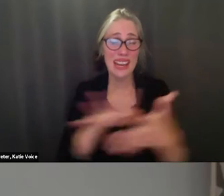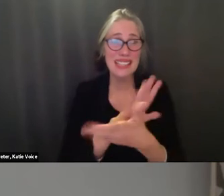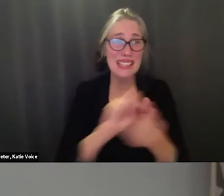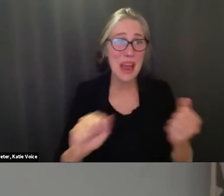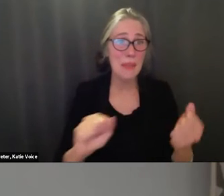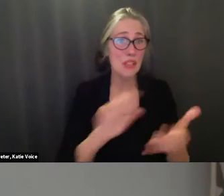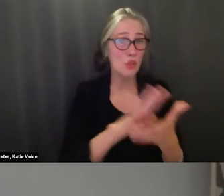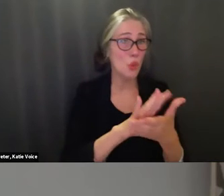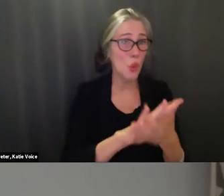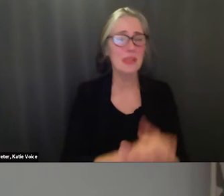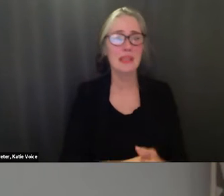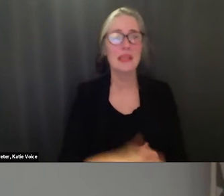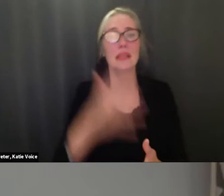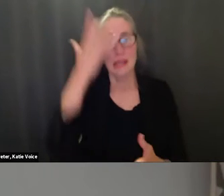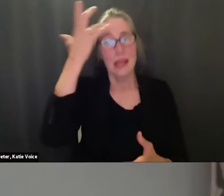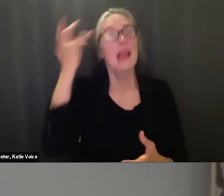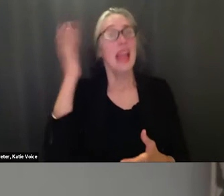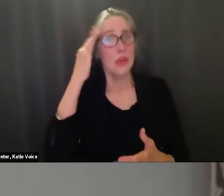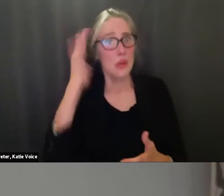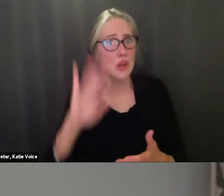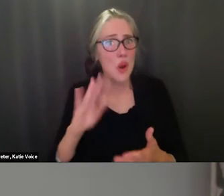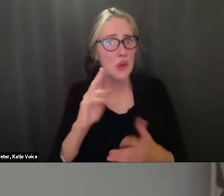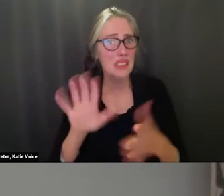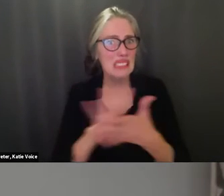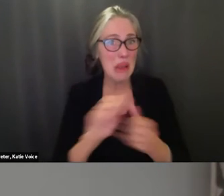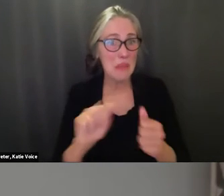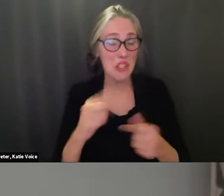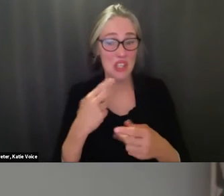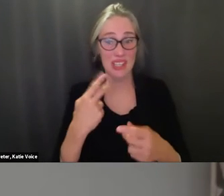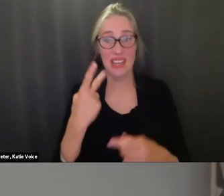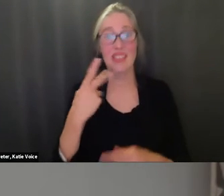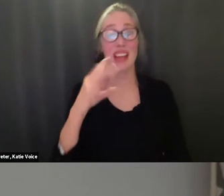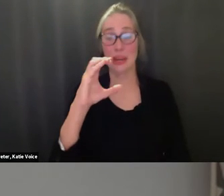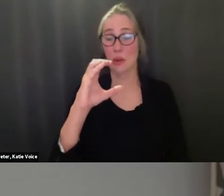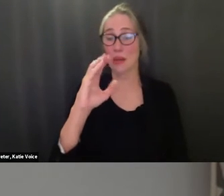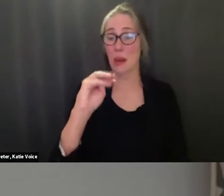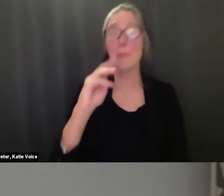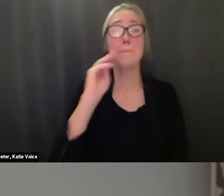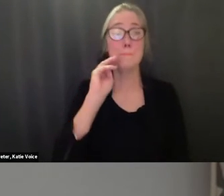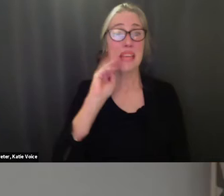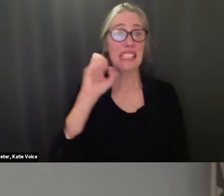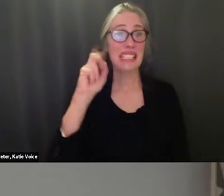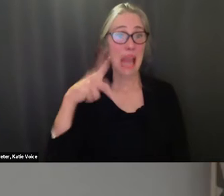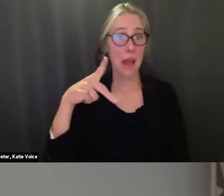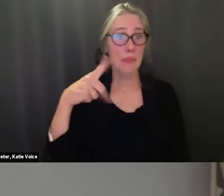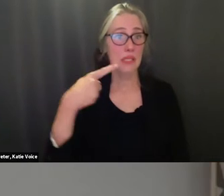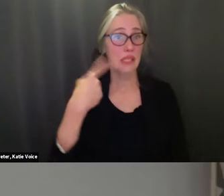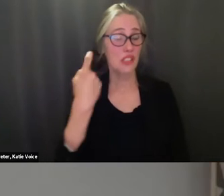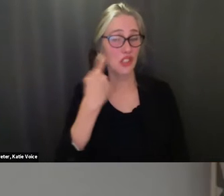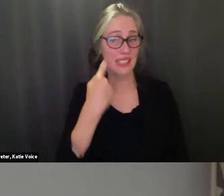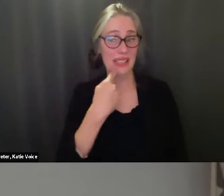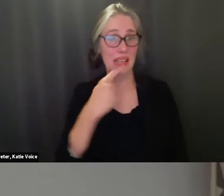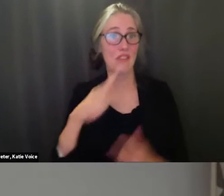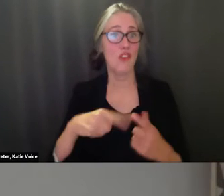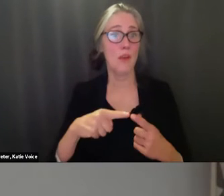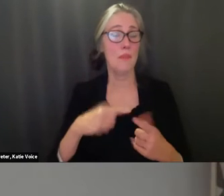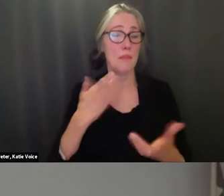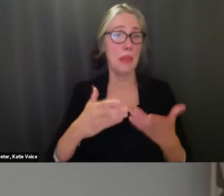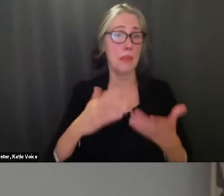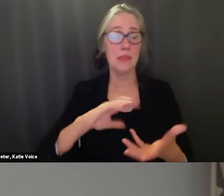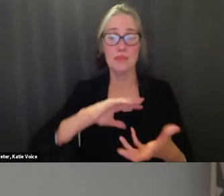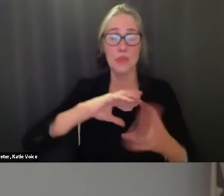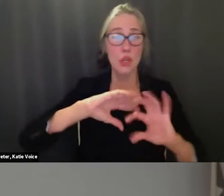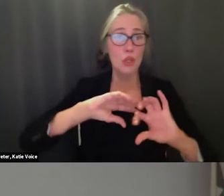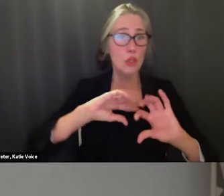naturales, inclusive las escuelas en Santa Bárbara, y definitivamente no somos inmunes al daño que la señora Capps mencionó, causado por la enfermedad o